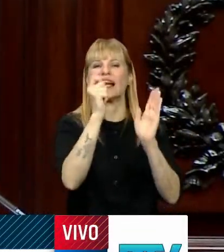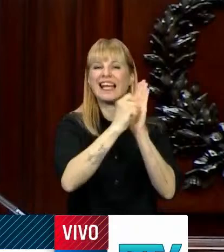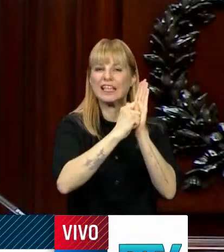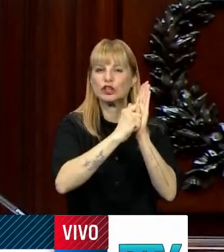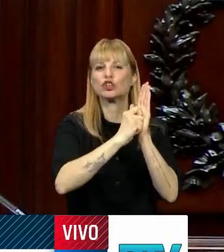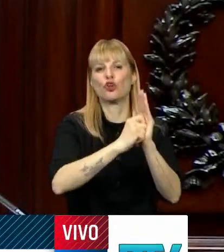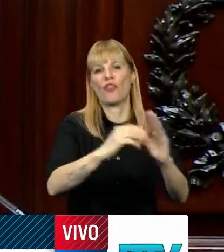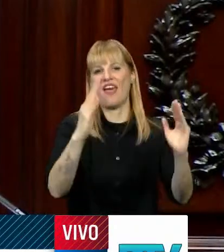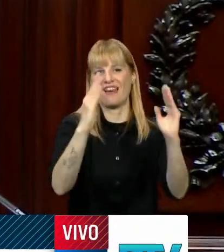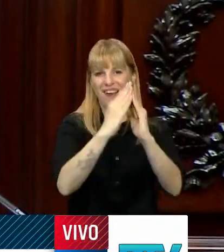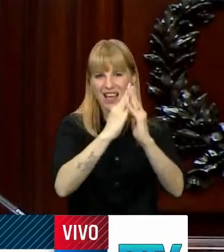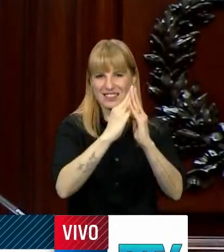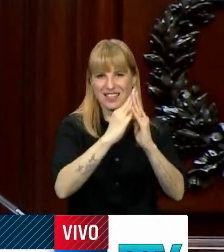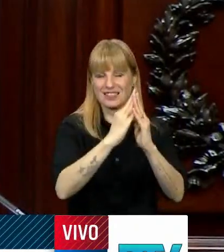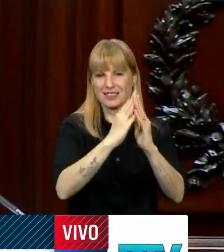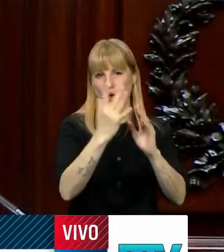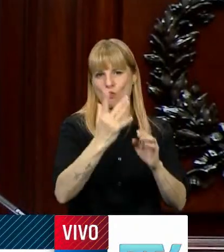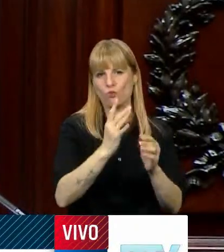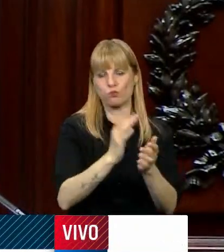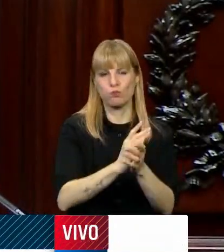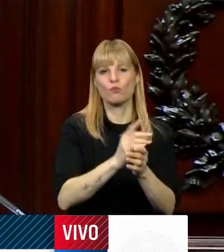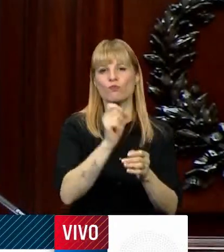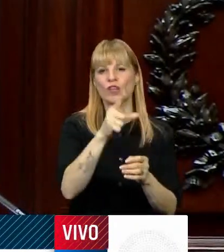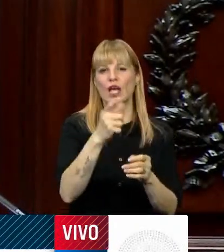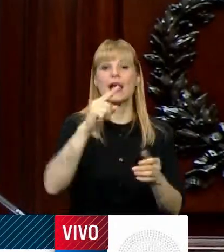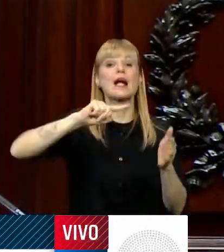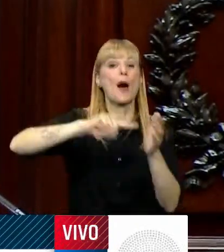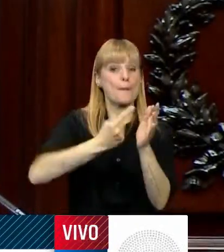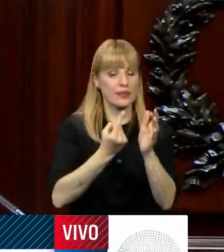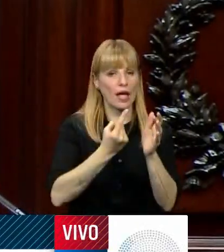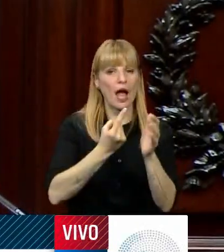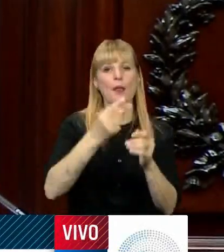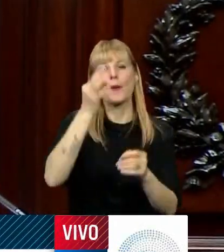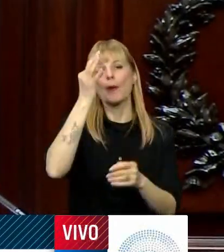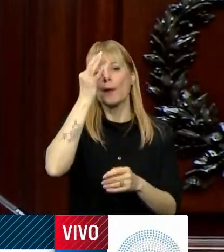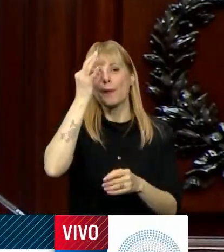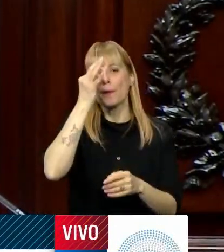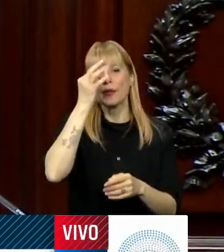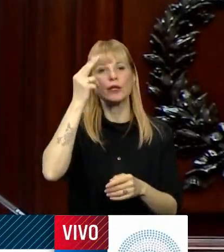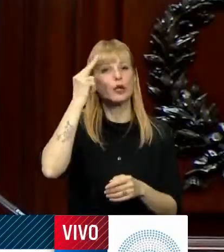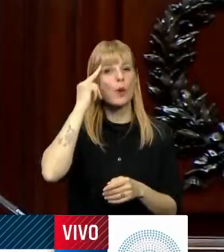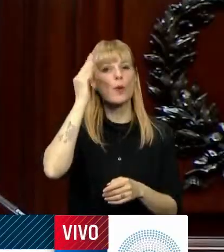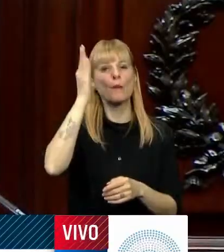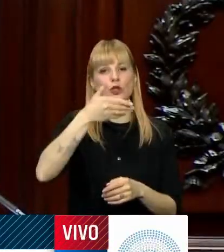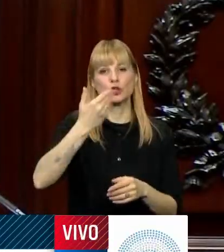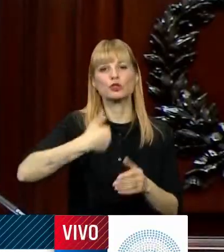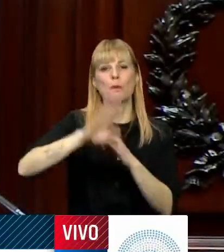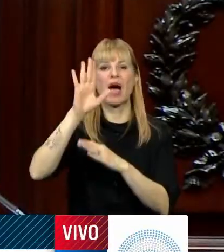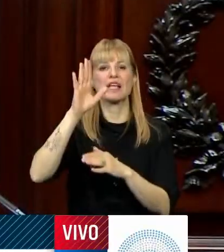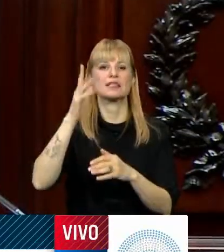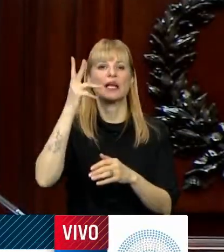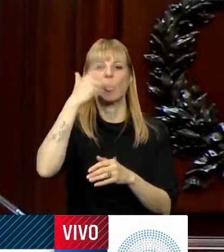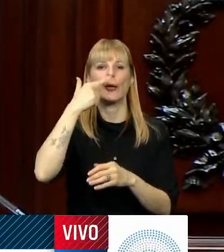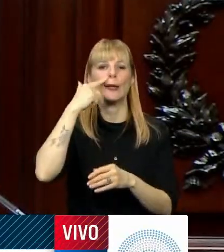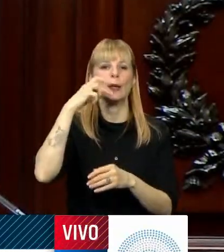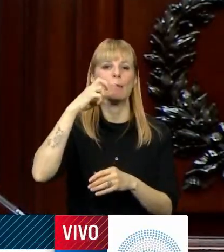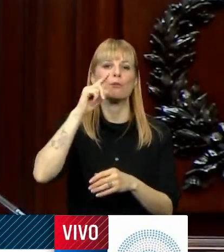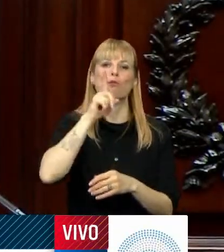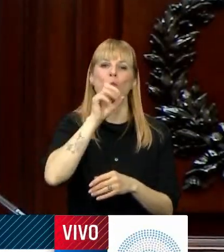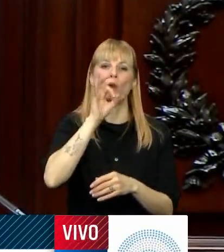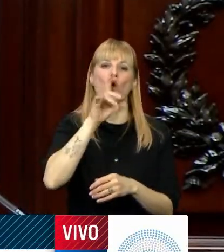Federal consignó un 29% más de hipotecas que durante todo el